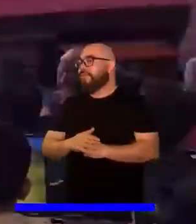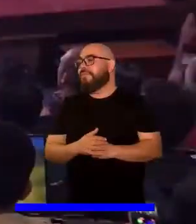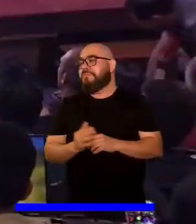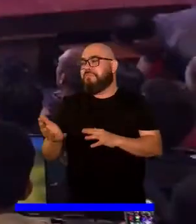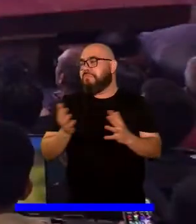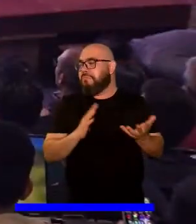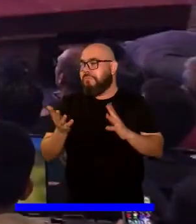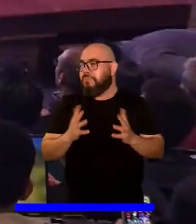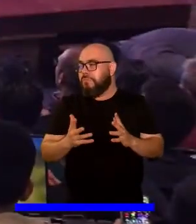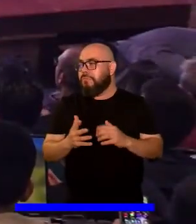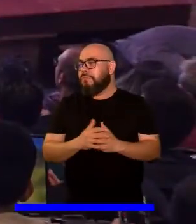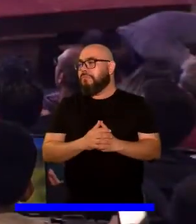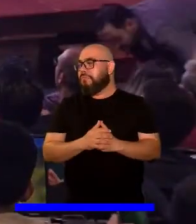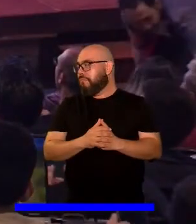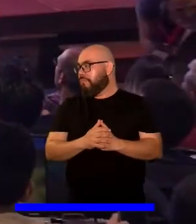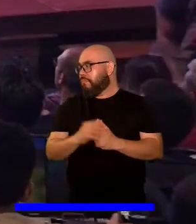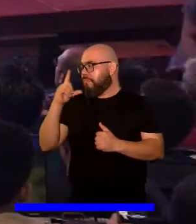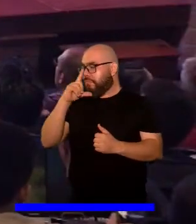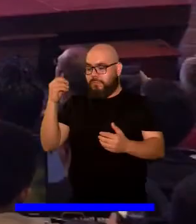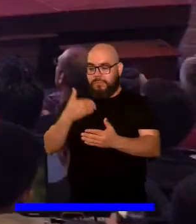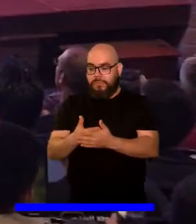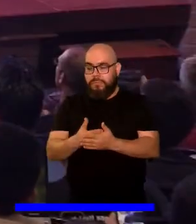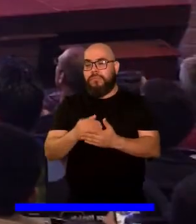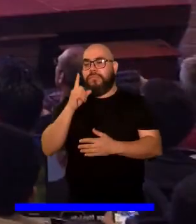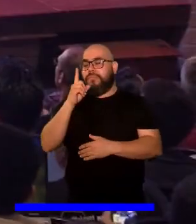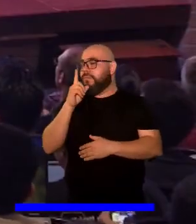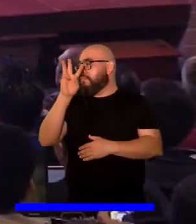allá en el siglo XVIII,